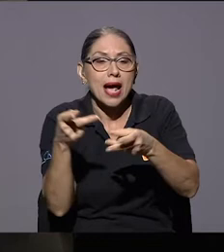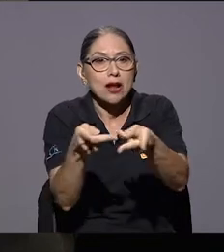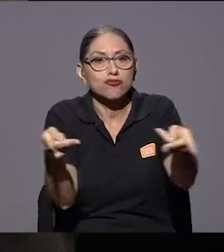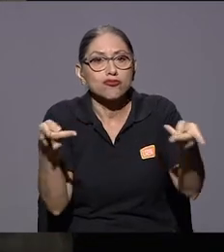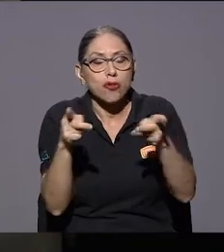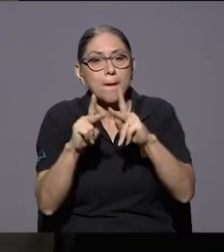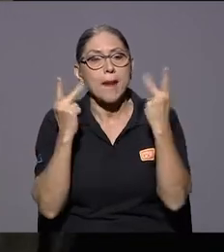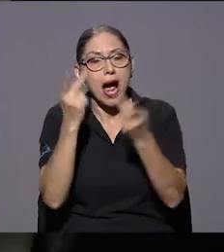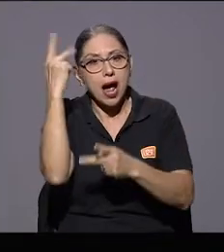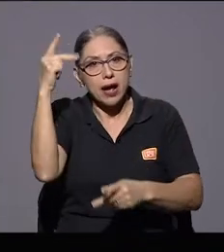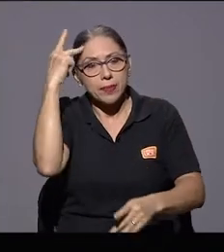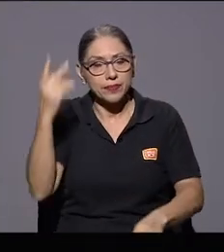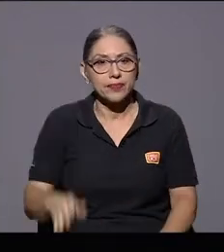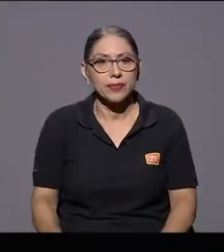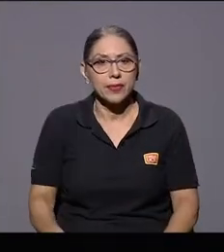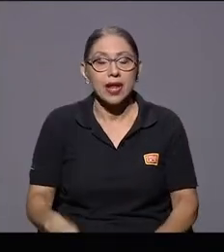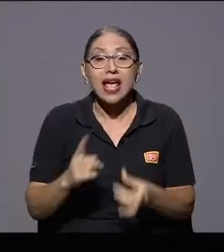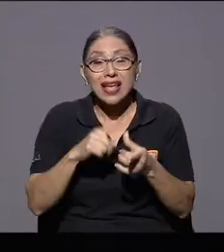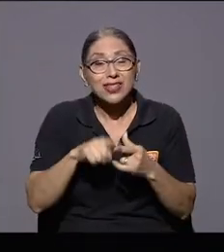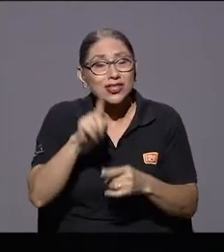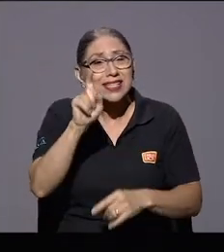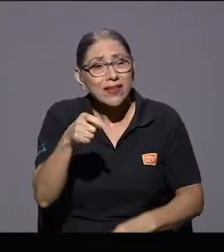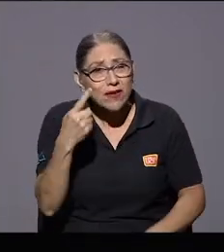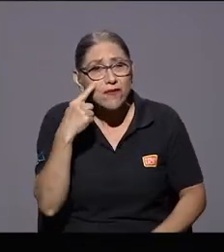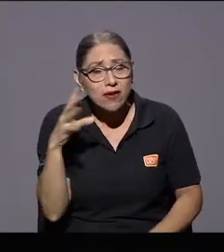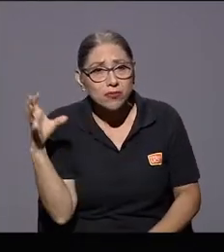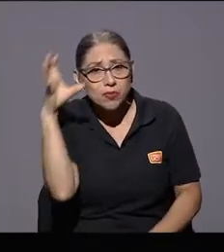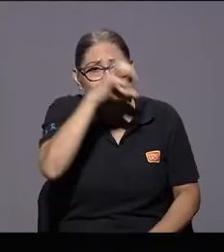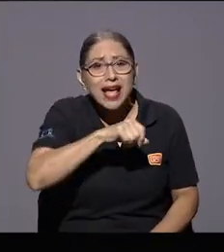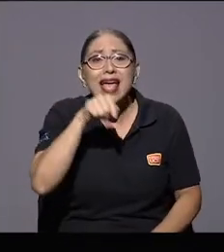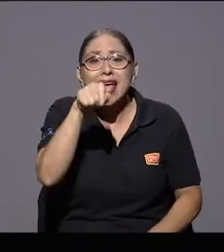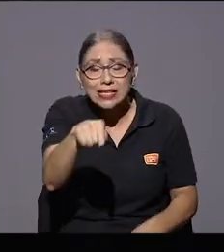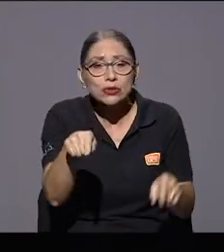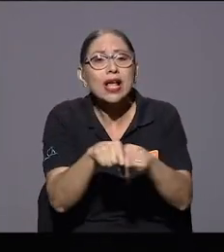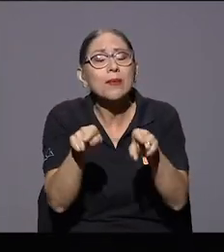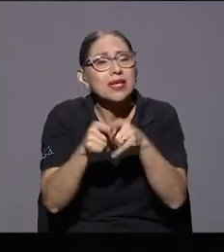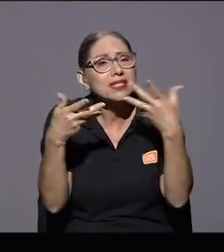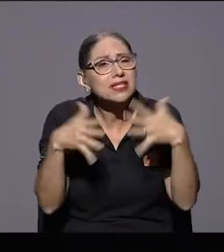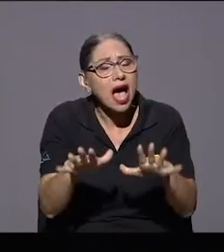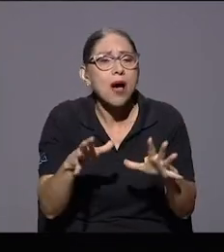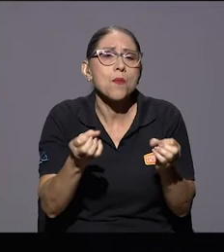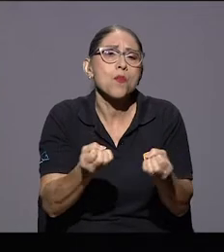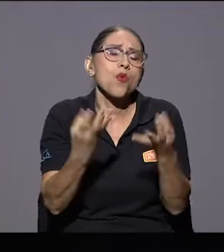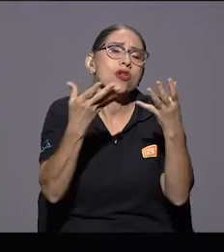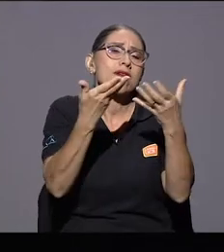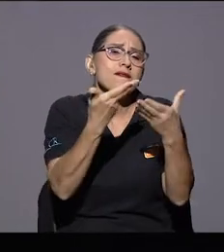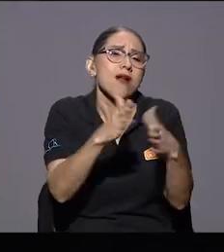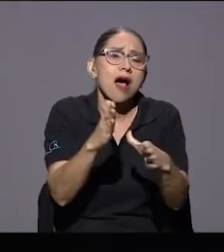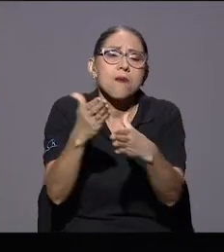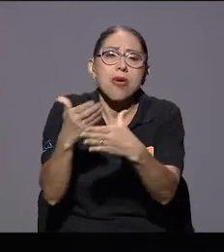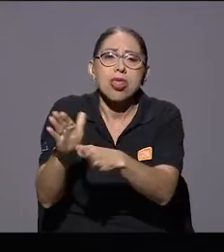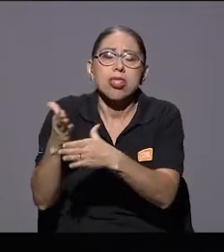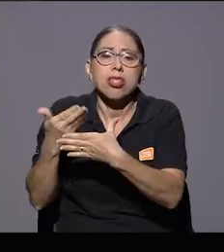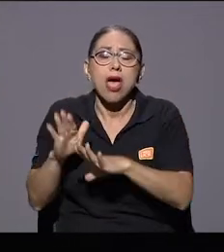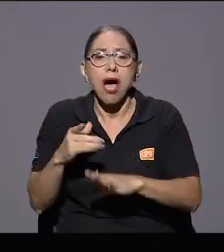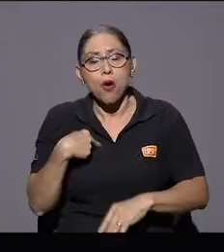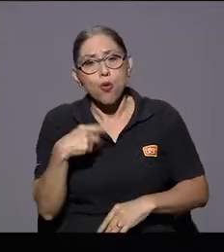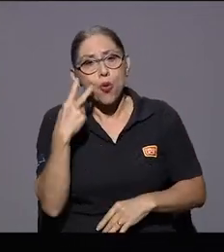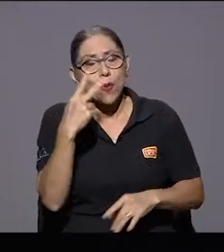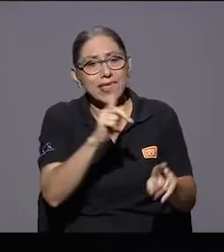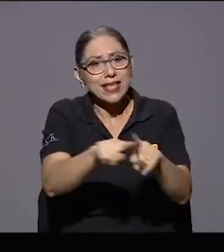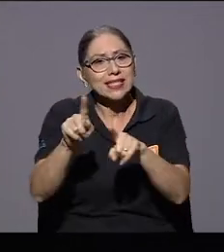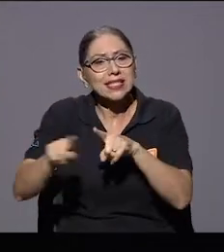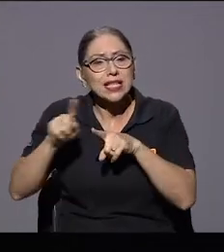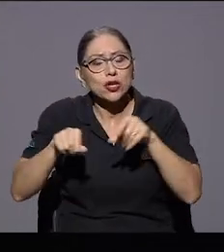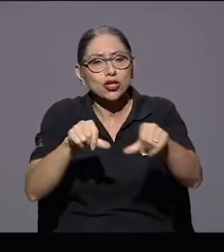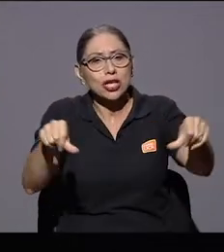partidarias. Entonces, hay que ver que eso es un campo también ya muy fragmentado, que es común, si uno va viendo los distintos sectores sociales y